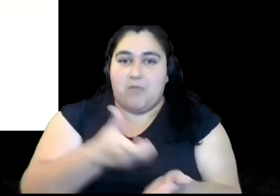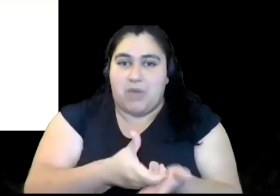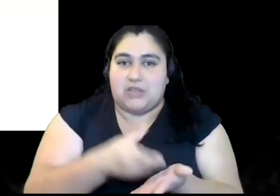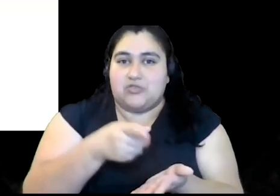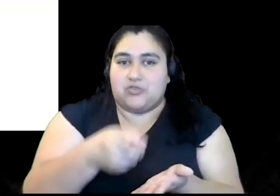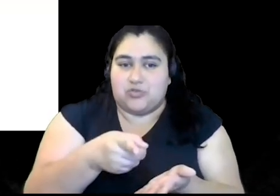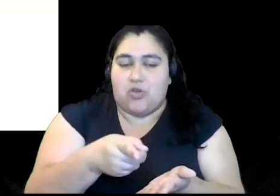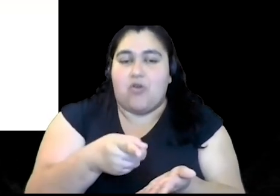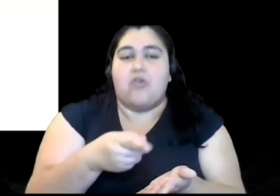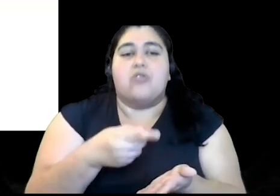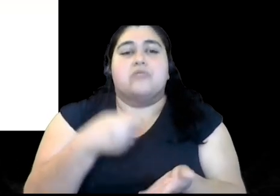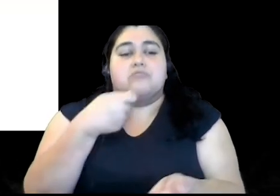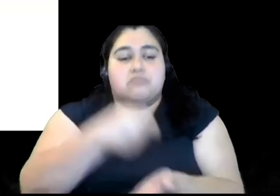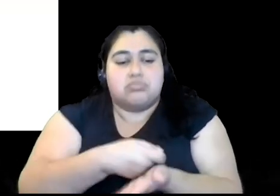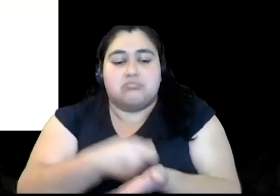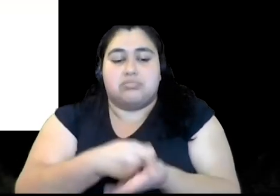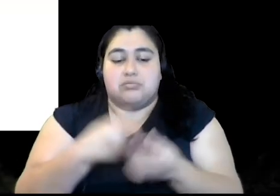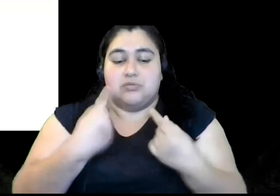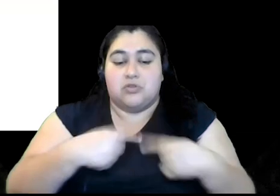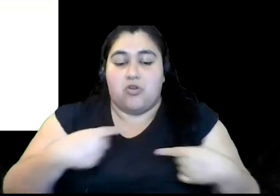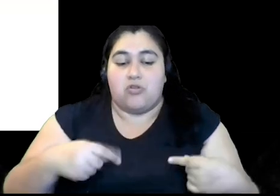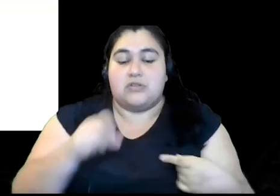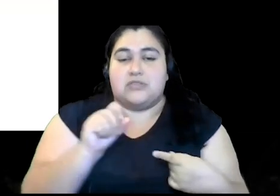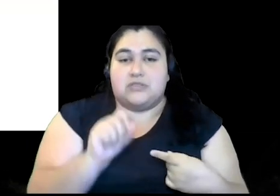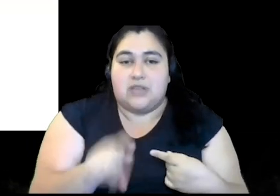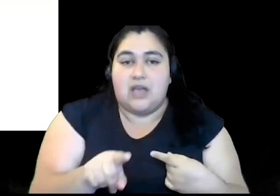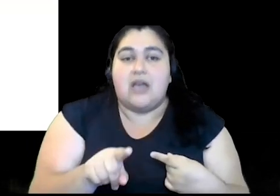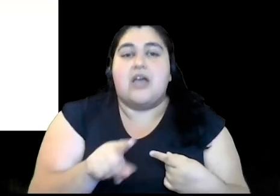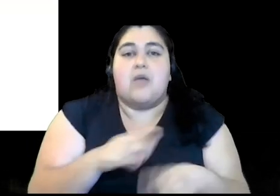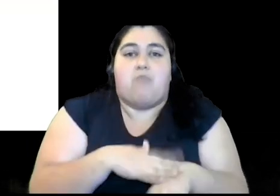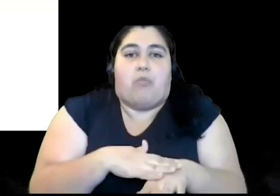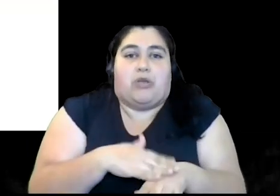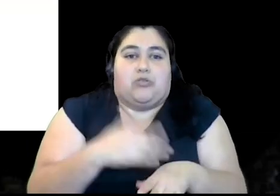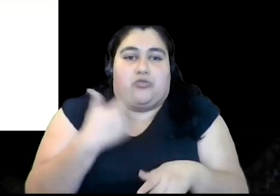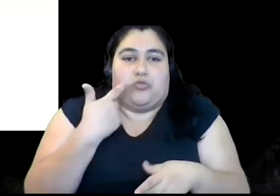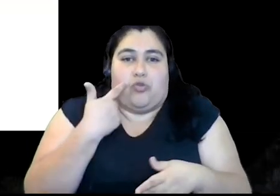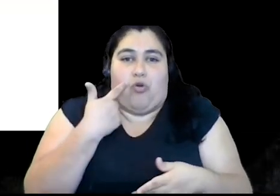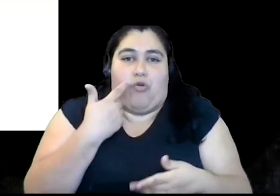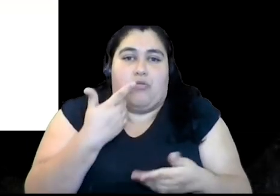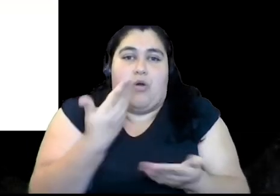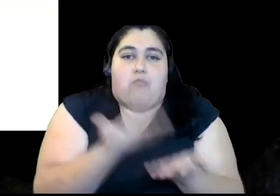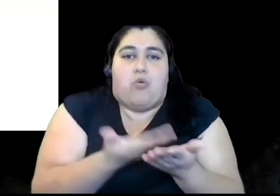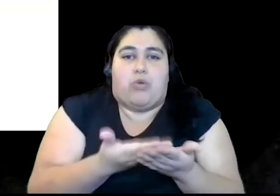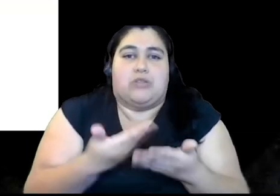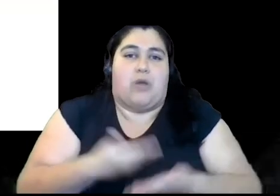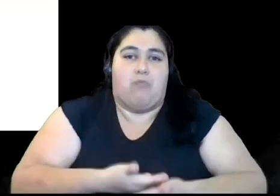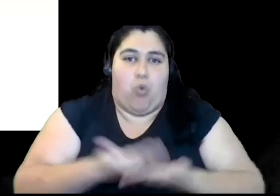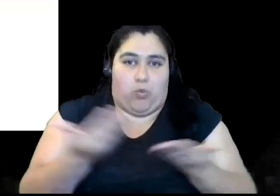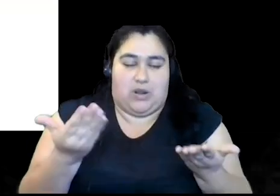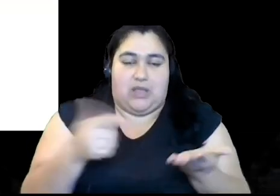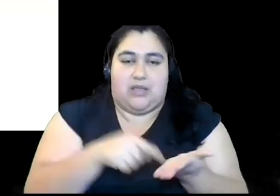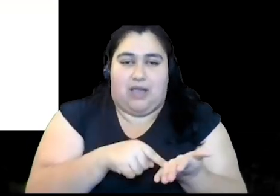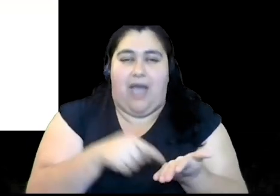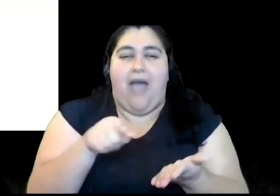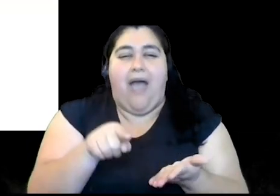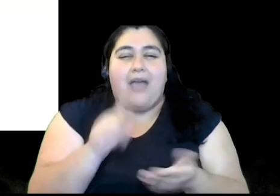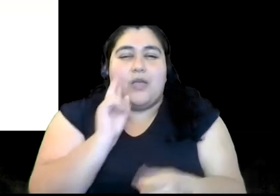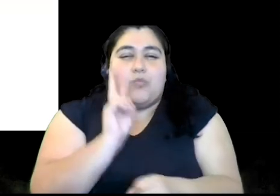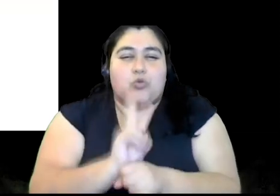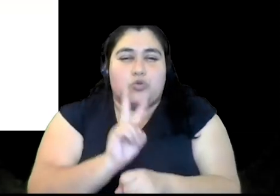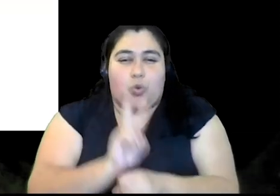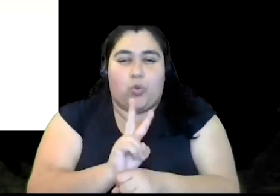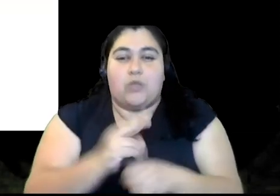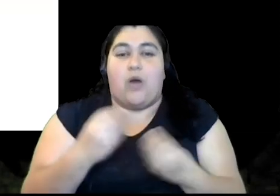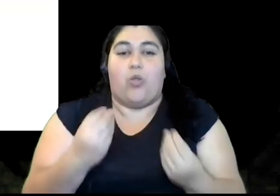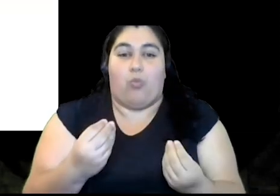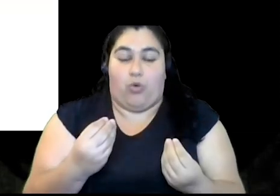que no coticen o sí coticen como el fondo en oferta pública. Acá tienen que ser cautelosos.